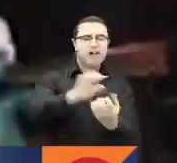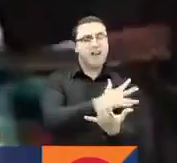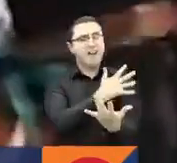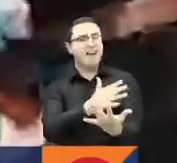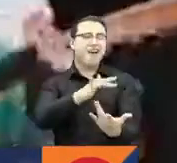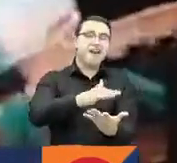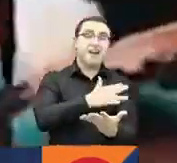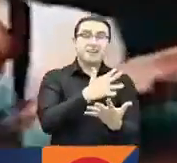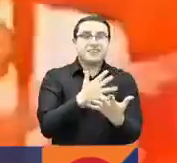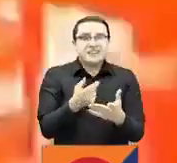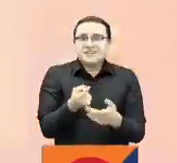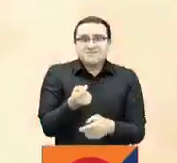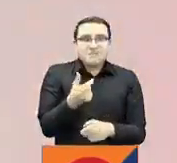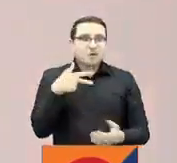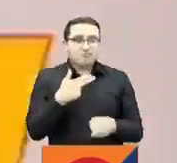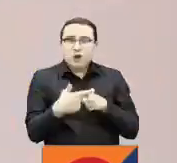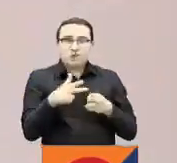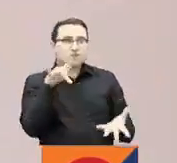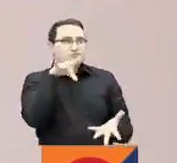estaba a punto de entrar al escenario